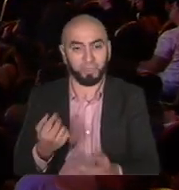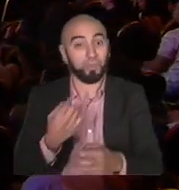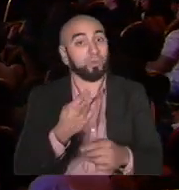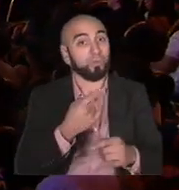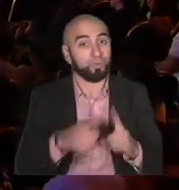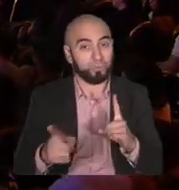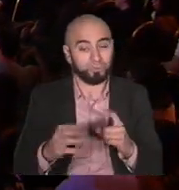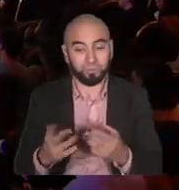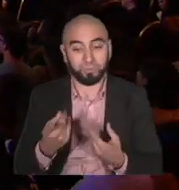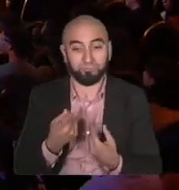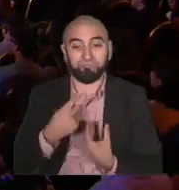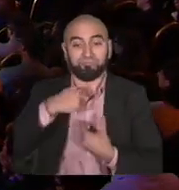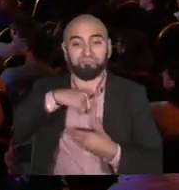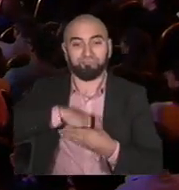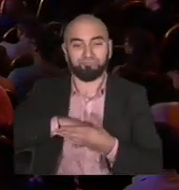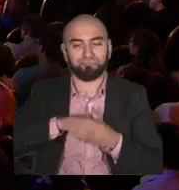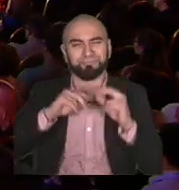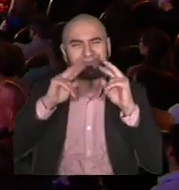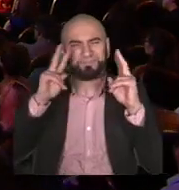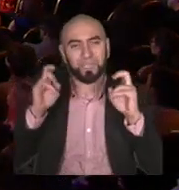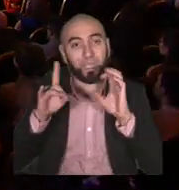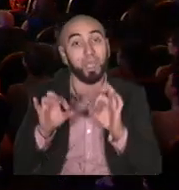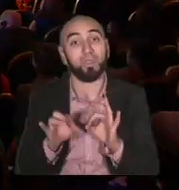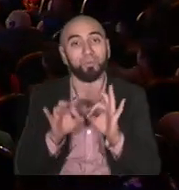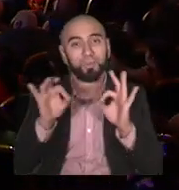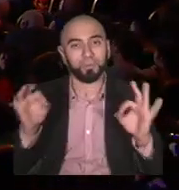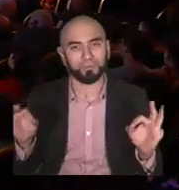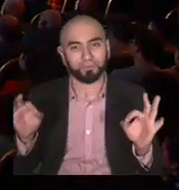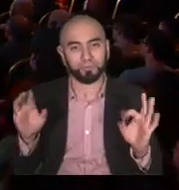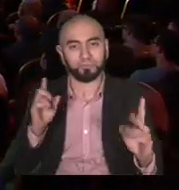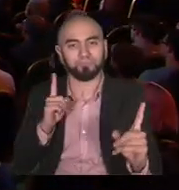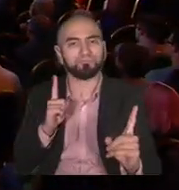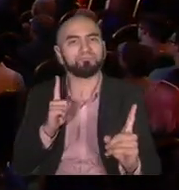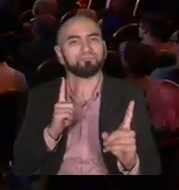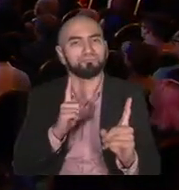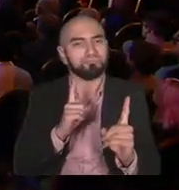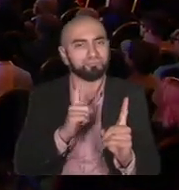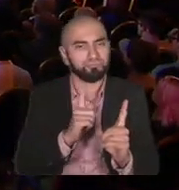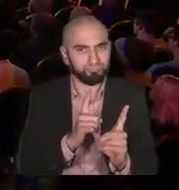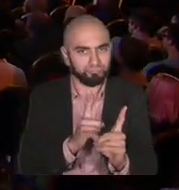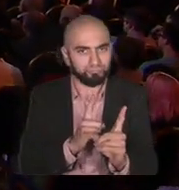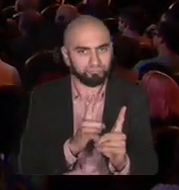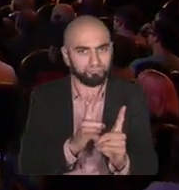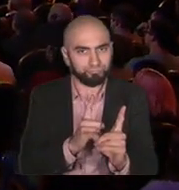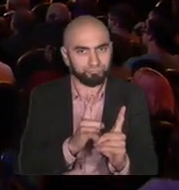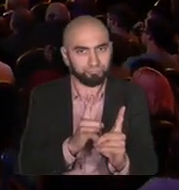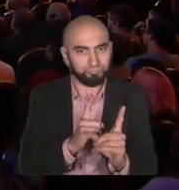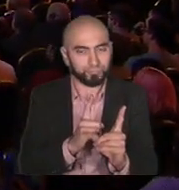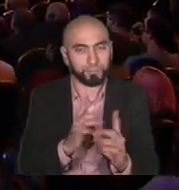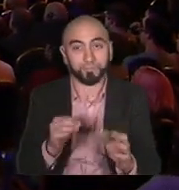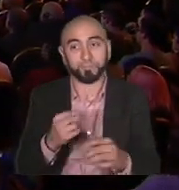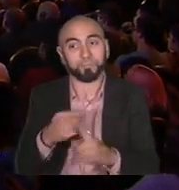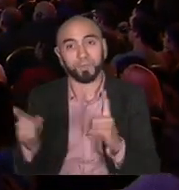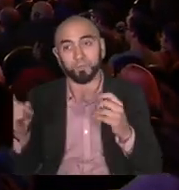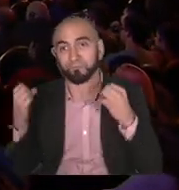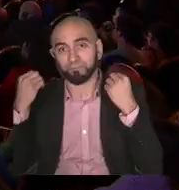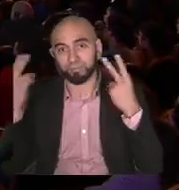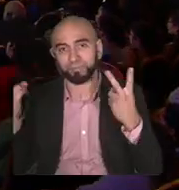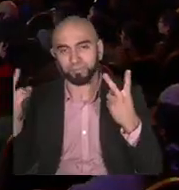educados, se acercaban, y los introvertidos, para ser más educados, se tomaban más atrás. Y